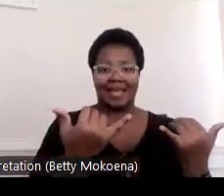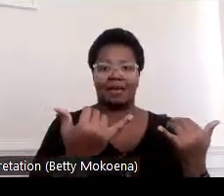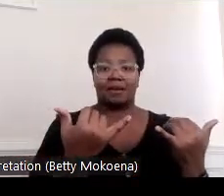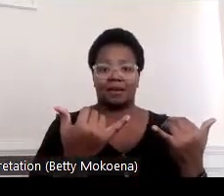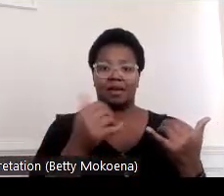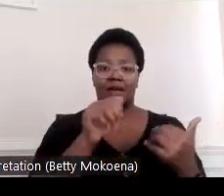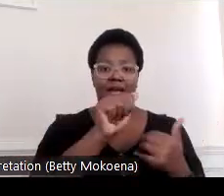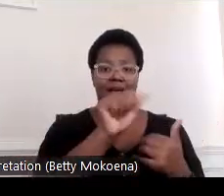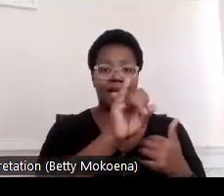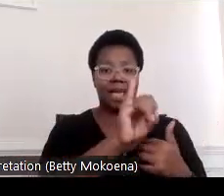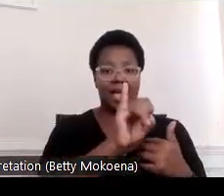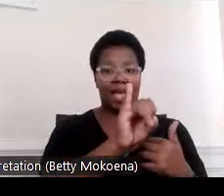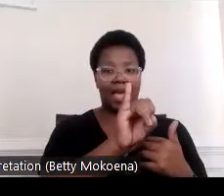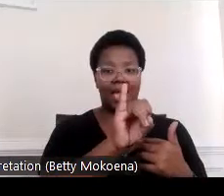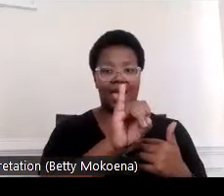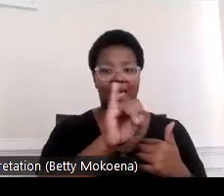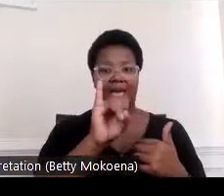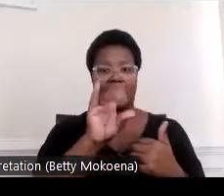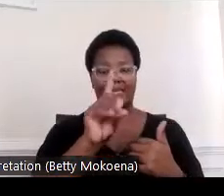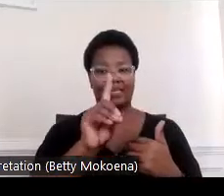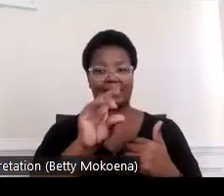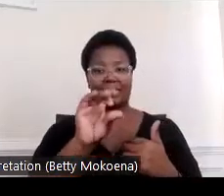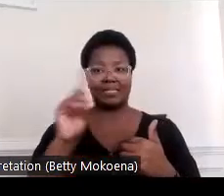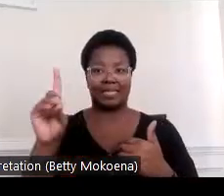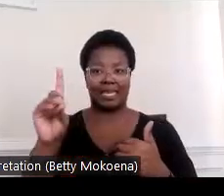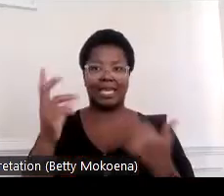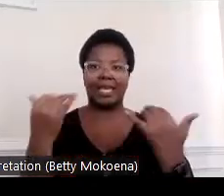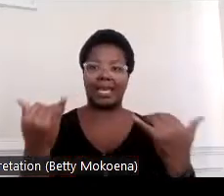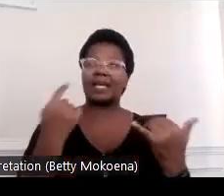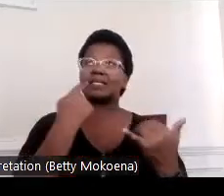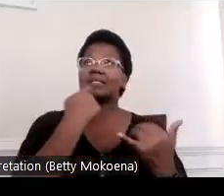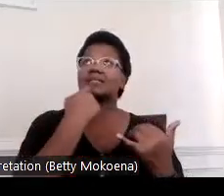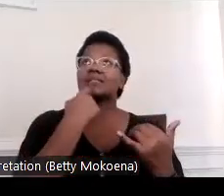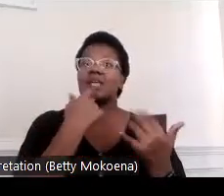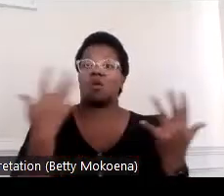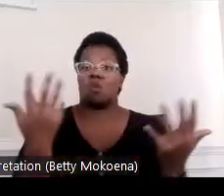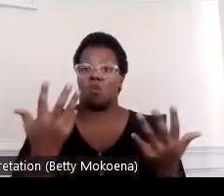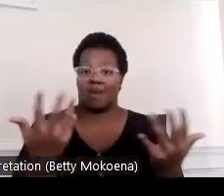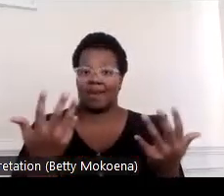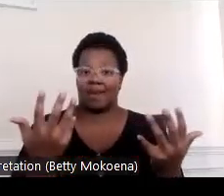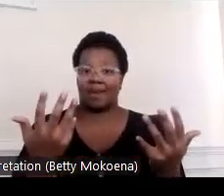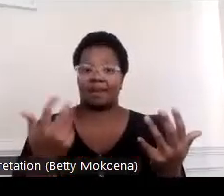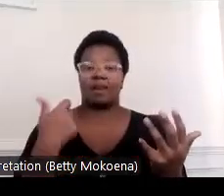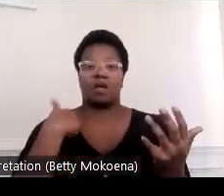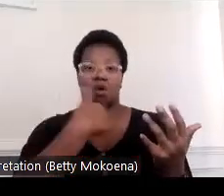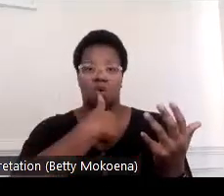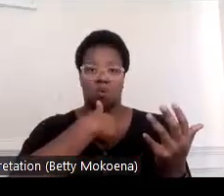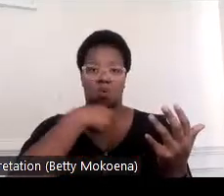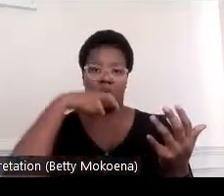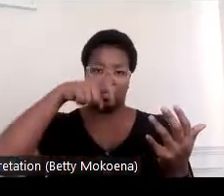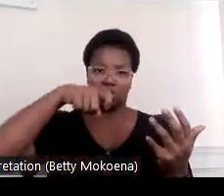la institución americana de discapacidades de desarrollo nos dice que